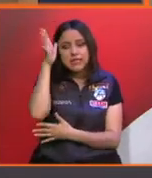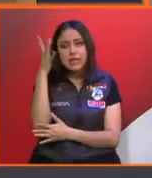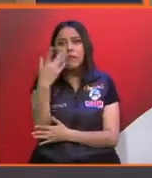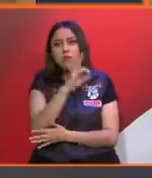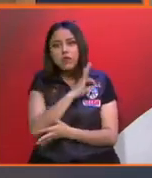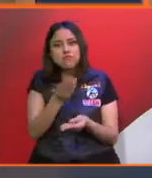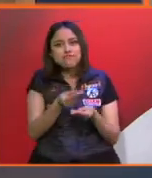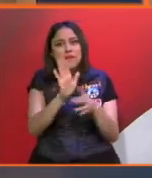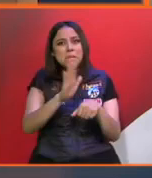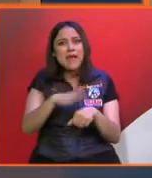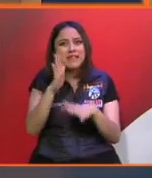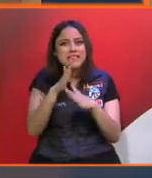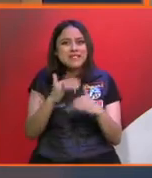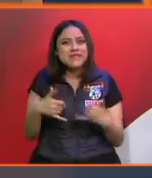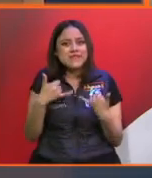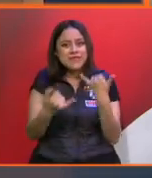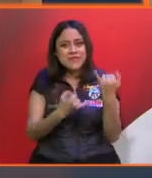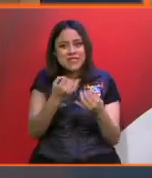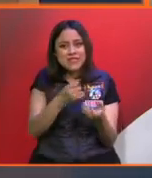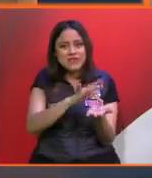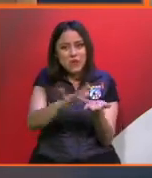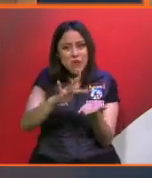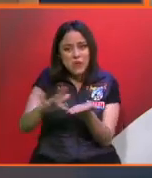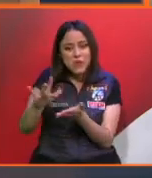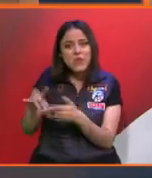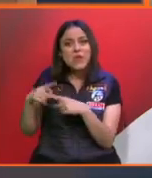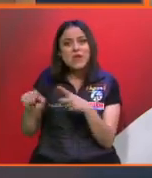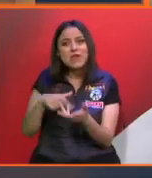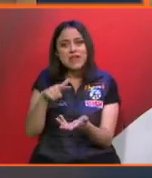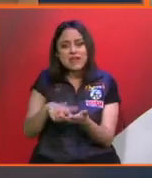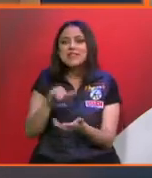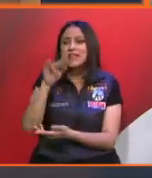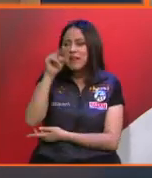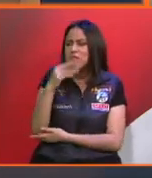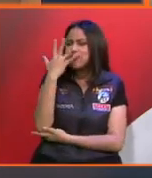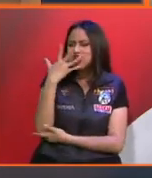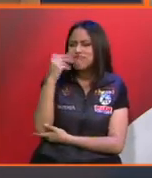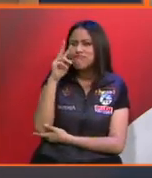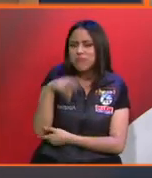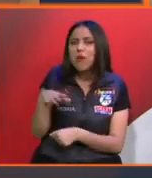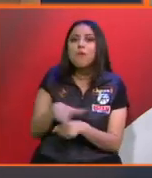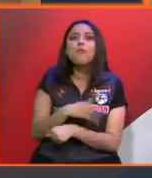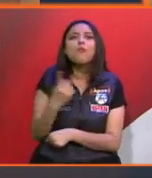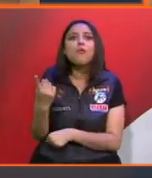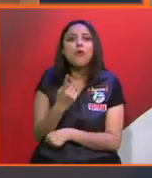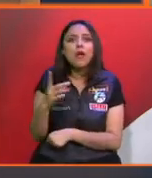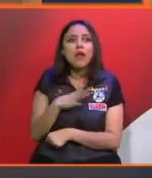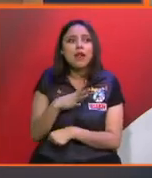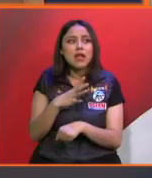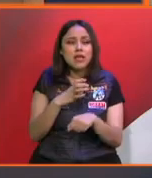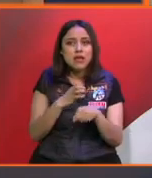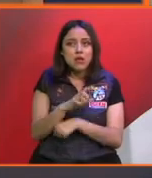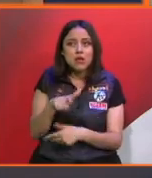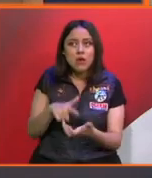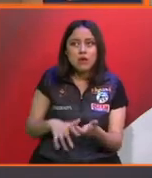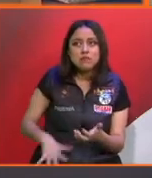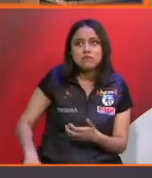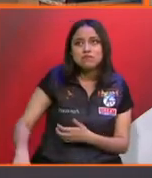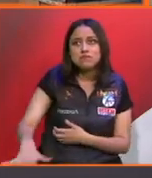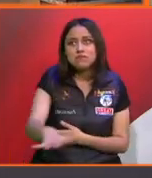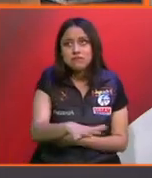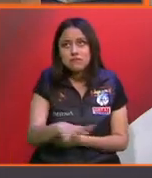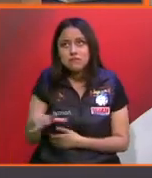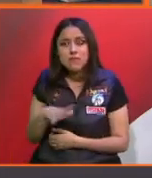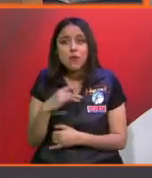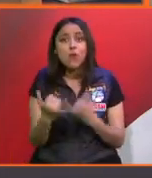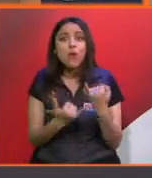poder repartir más juguetes en todos los rincones de nuestro país. Es bien padre porque aparte, obviamente, en el estado en el que se entregan es donde se reparten